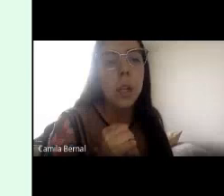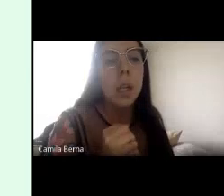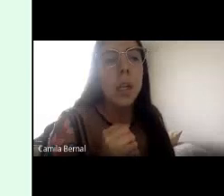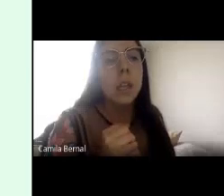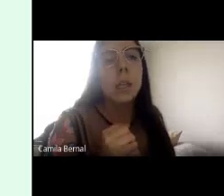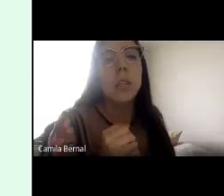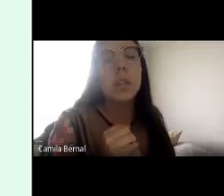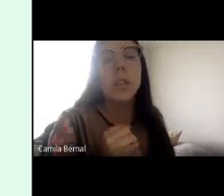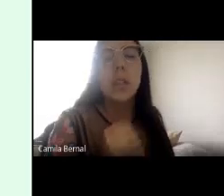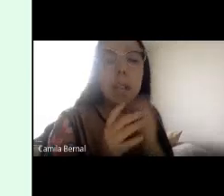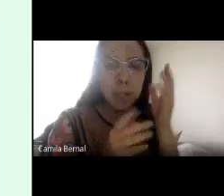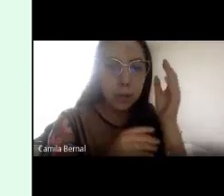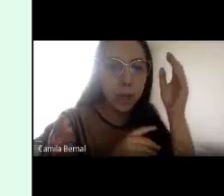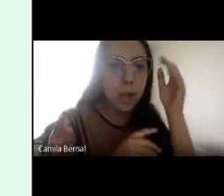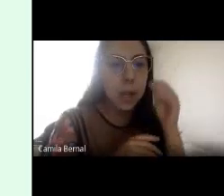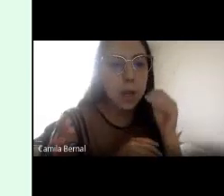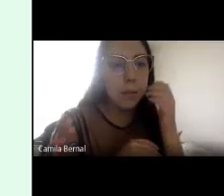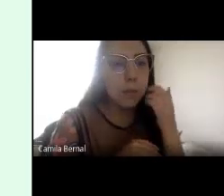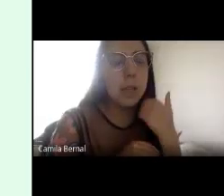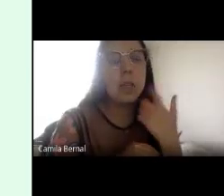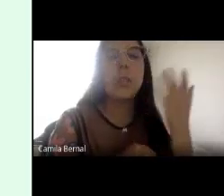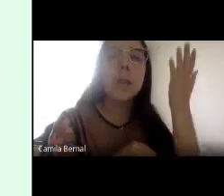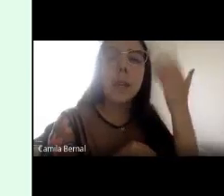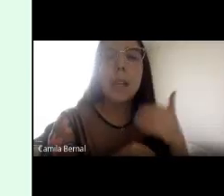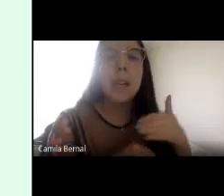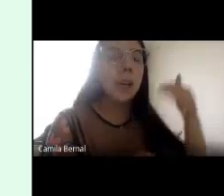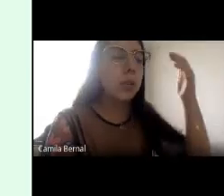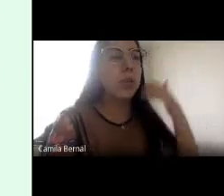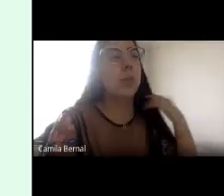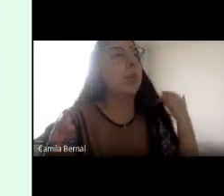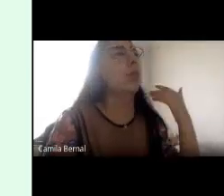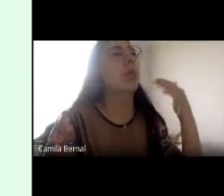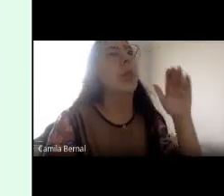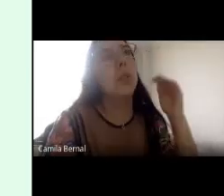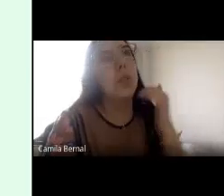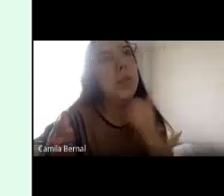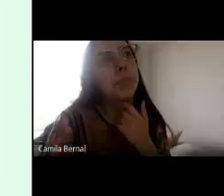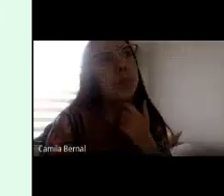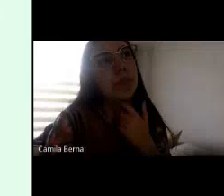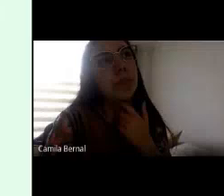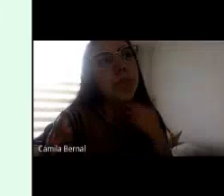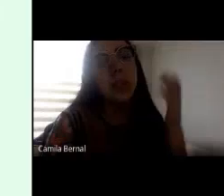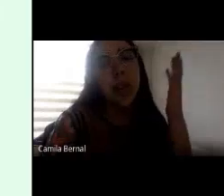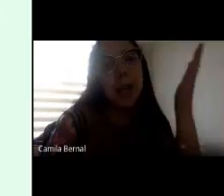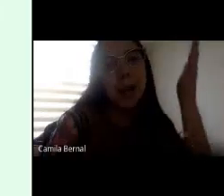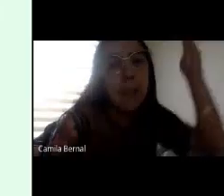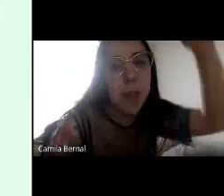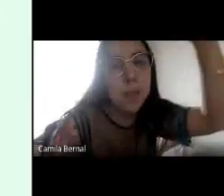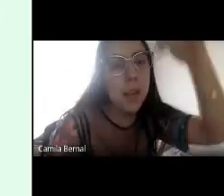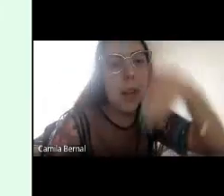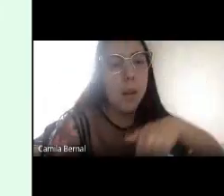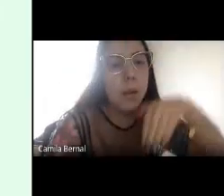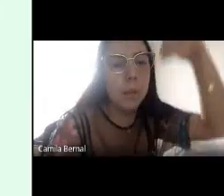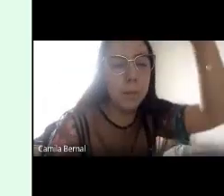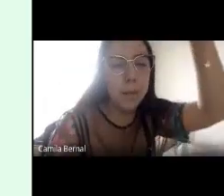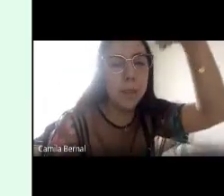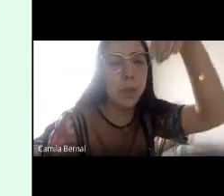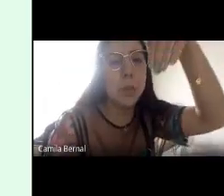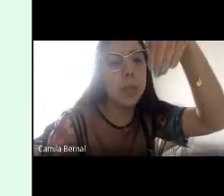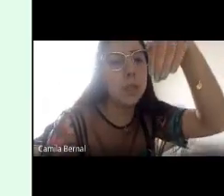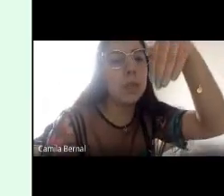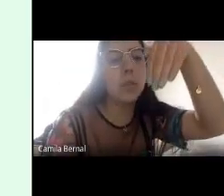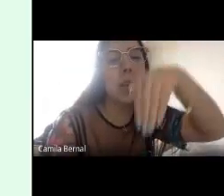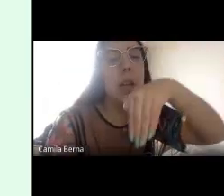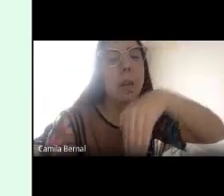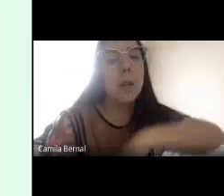algodón. Entonces se utiliza toda la acción mecánica o todo. Sí, o sea, la gravedad del agua va pasando